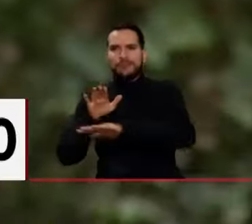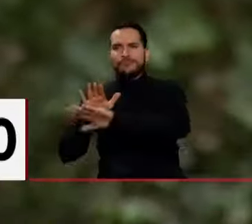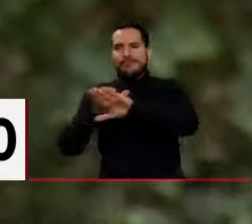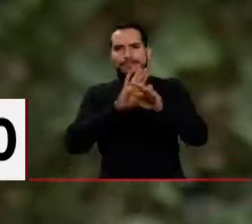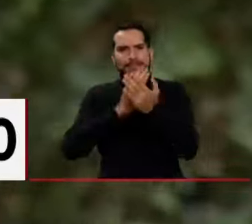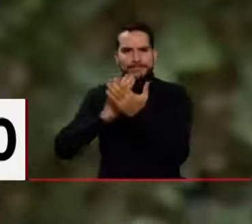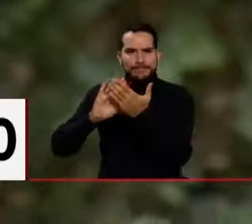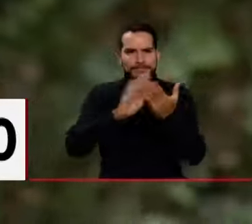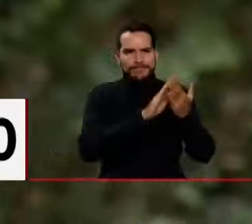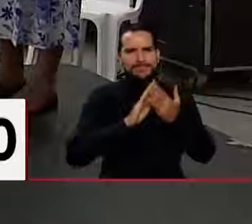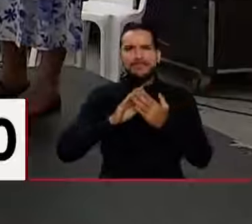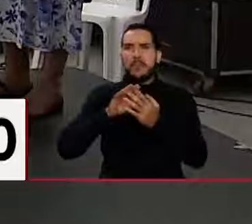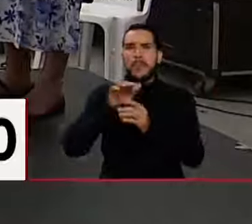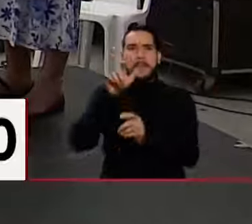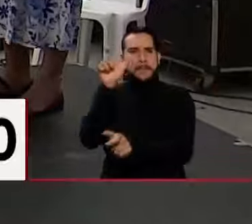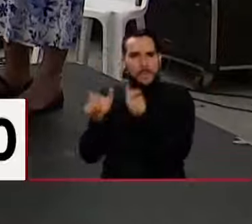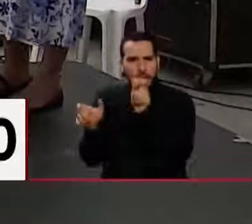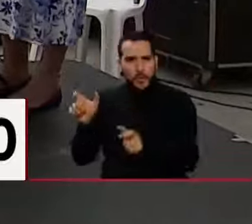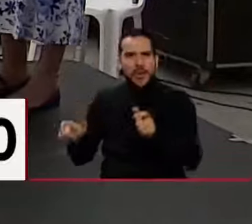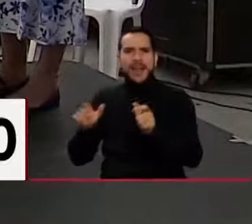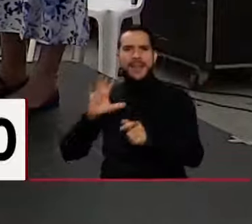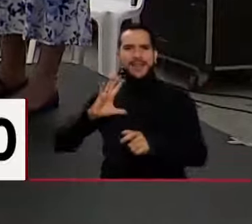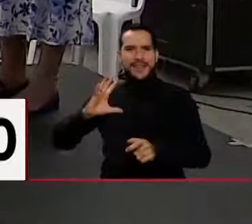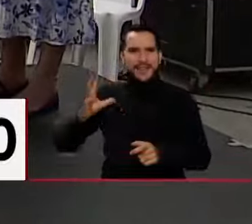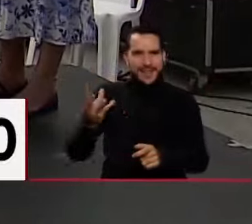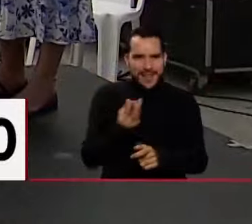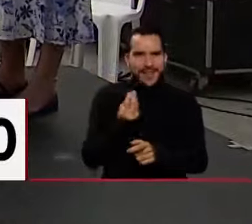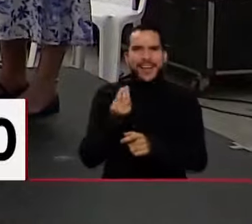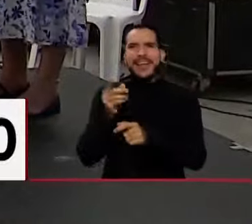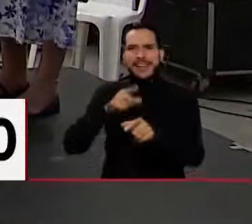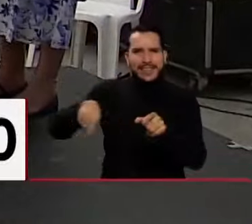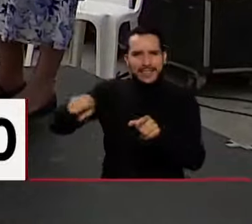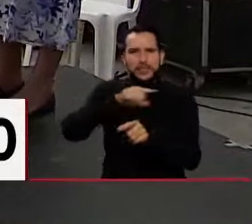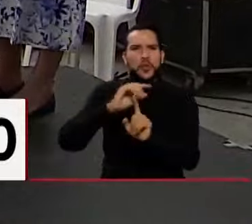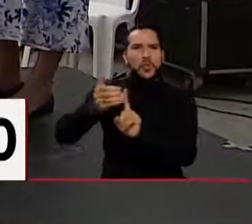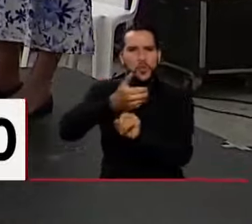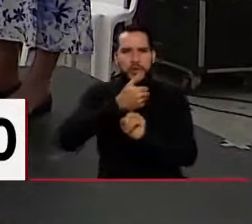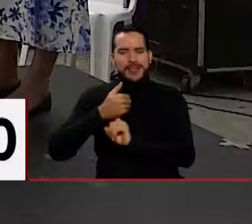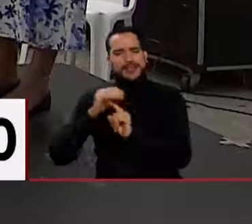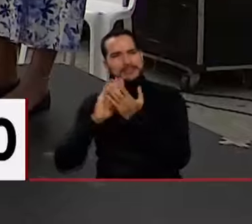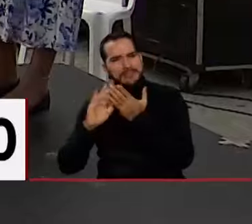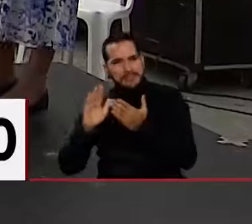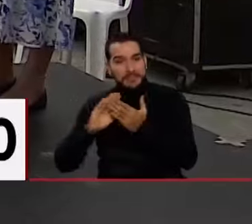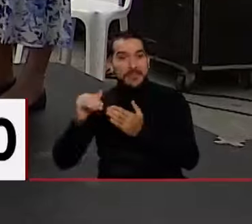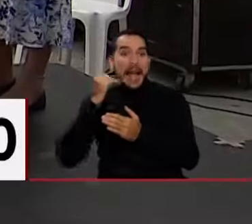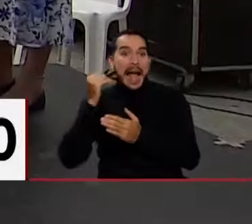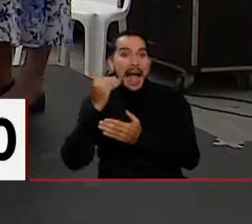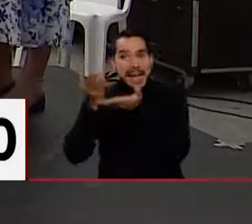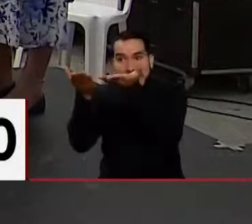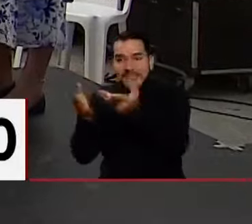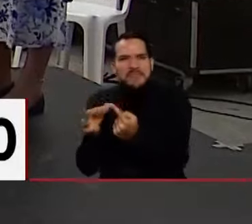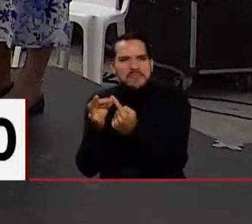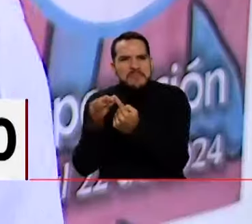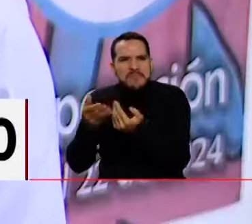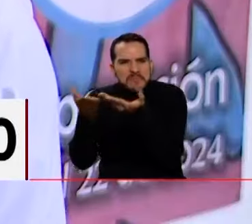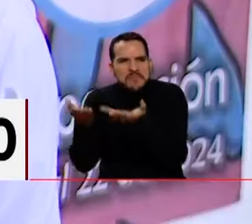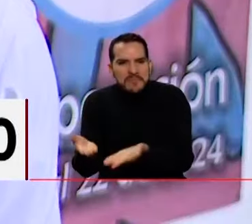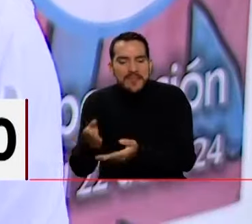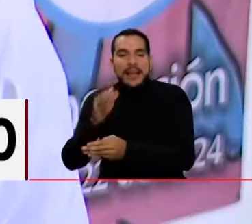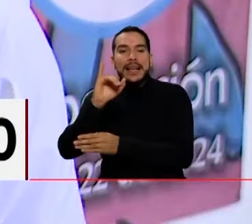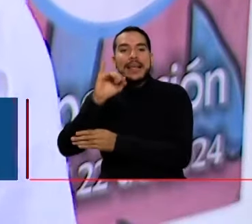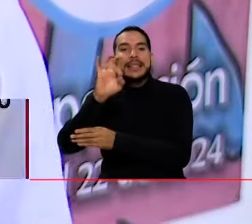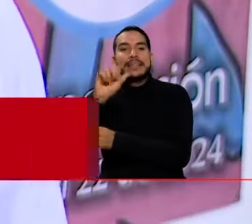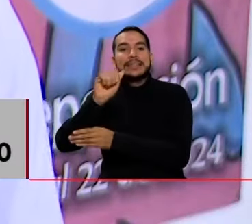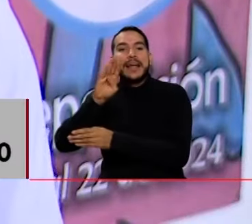garantías judiciales y a la protección de Raíza Isabela Salazar, mujer transgénero. Un reconocimiento de responsabilidad